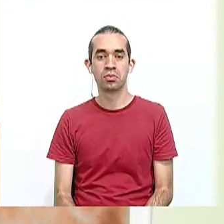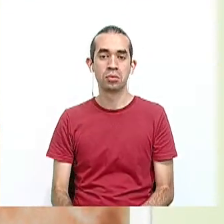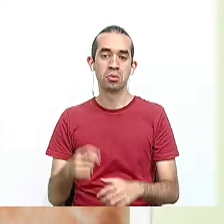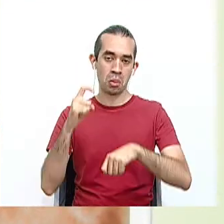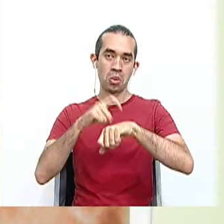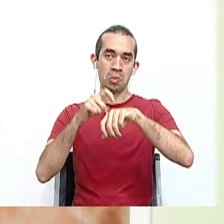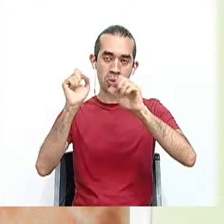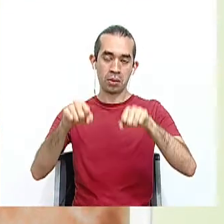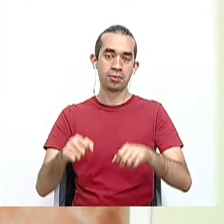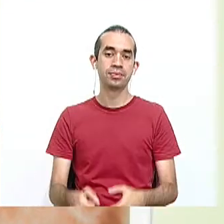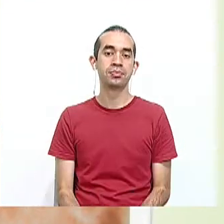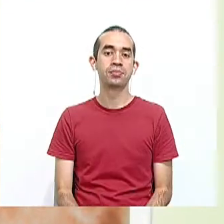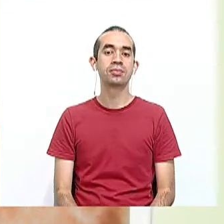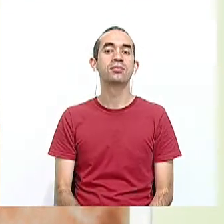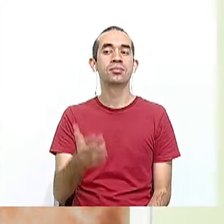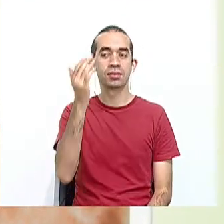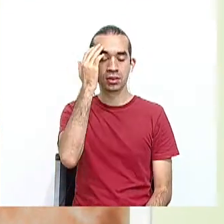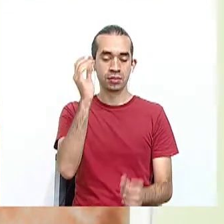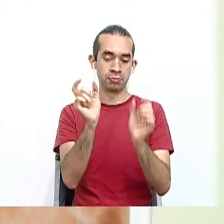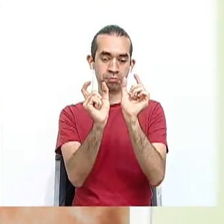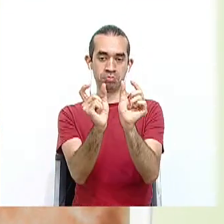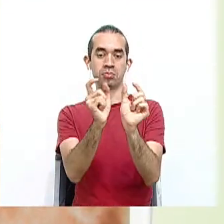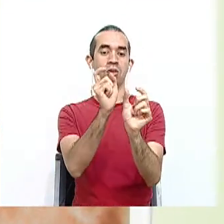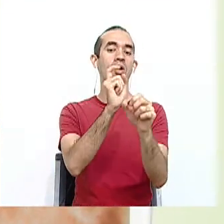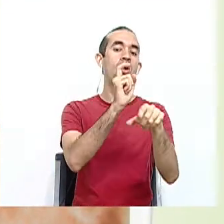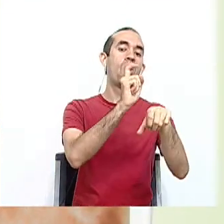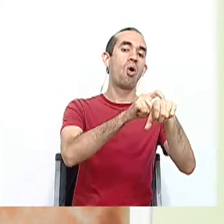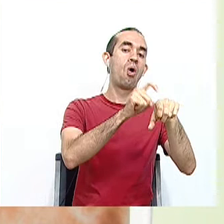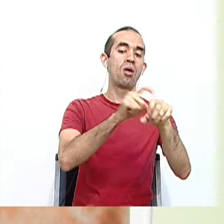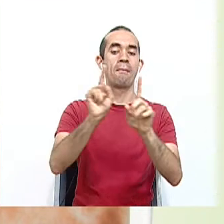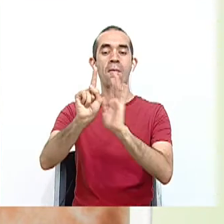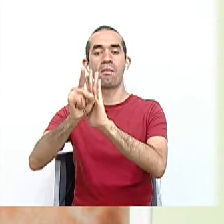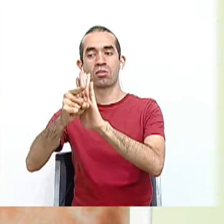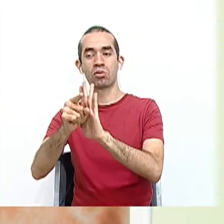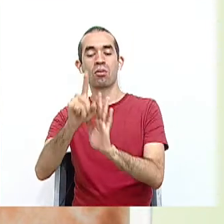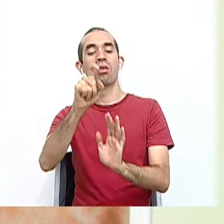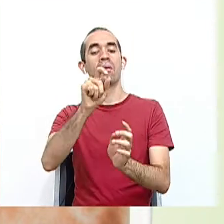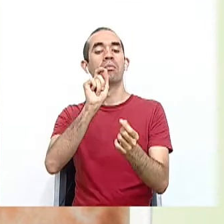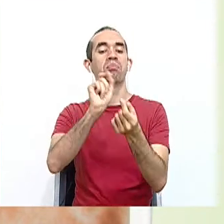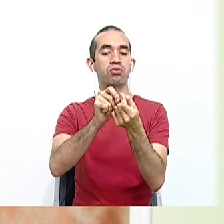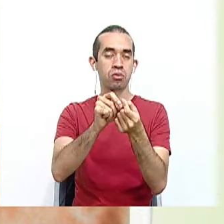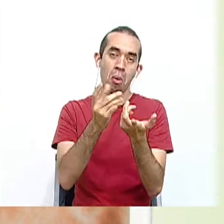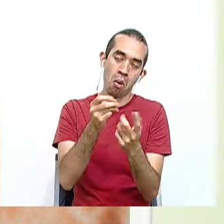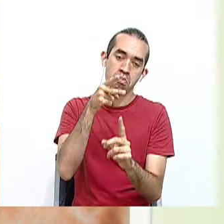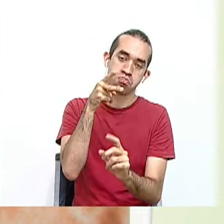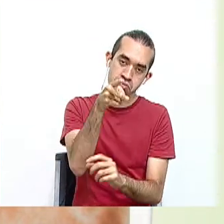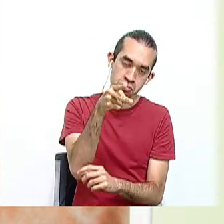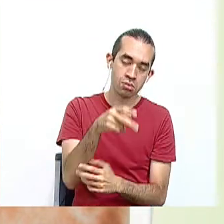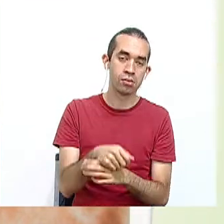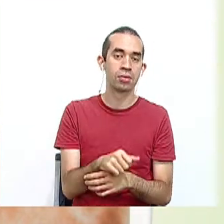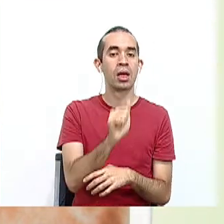Para separar las horas de los minutos se usa el punto o los dos puntos. 17:30.